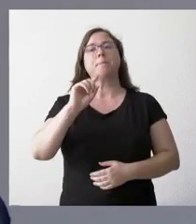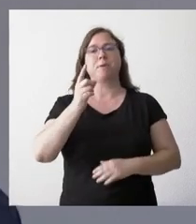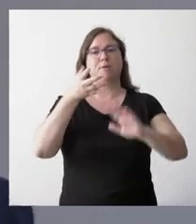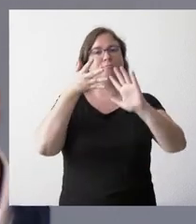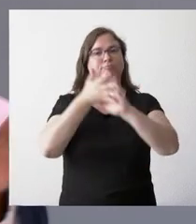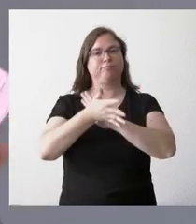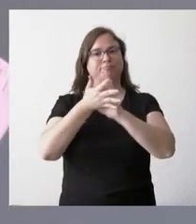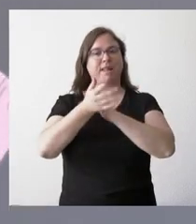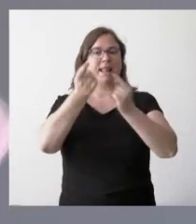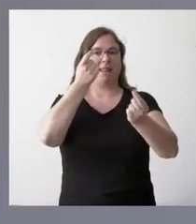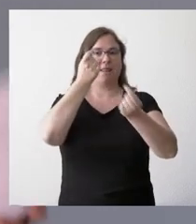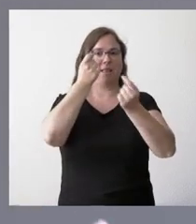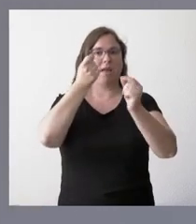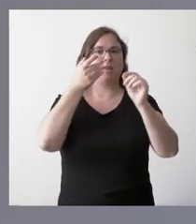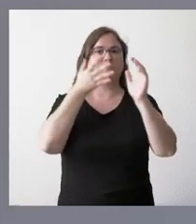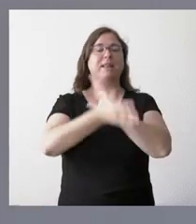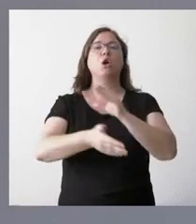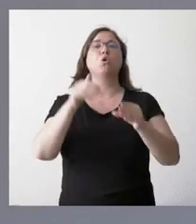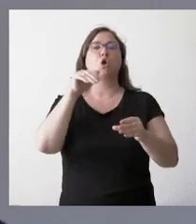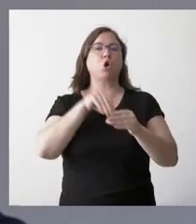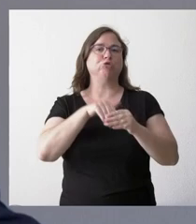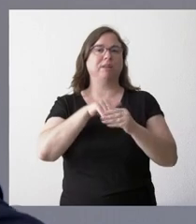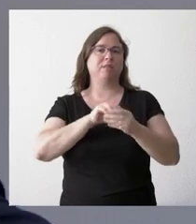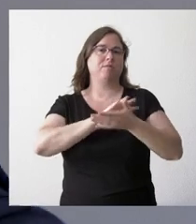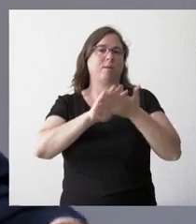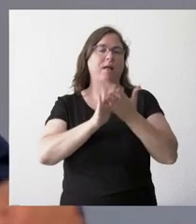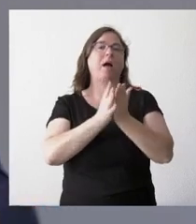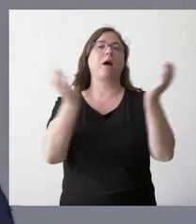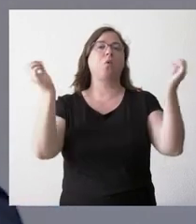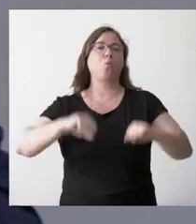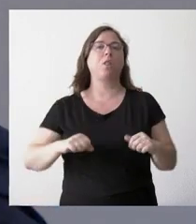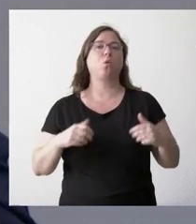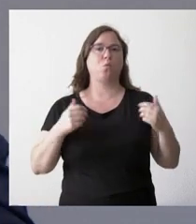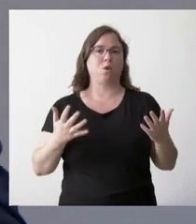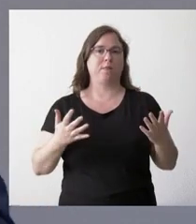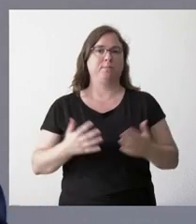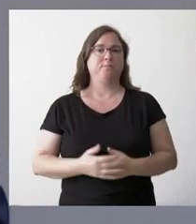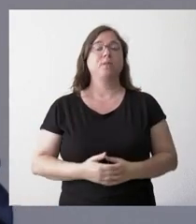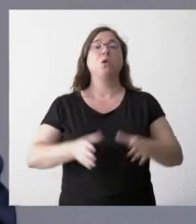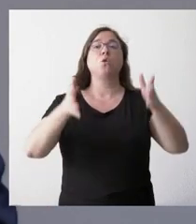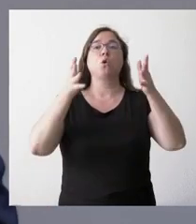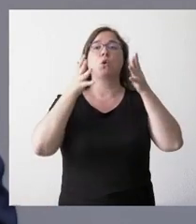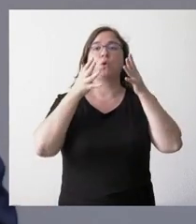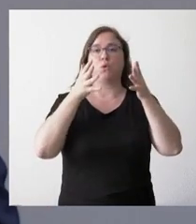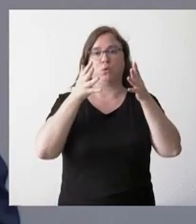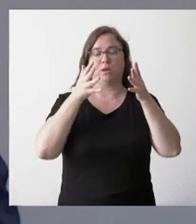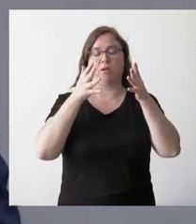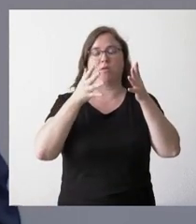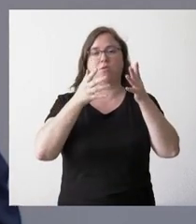detallar el contenido de los acuerdos del Consejo, para luego